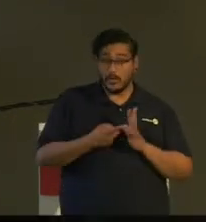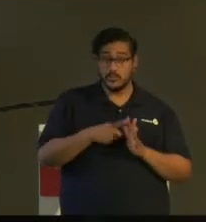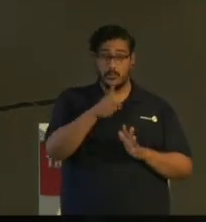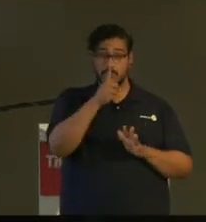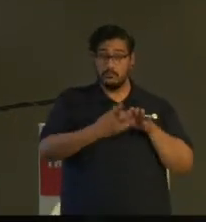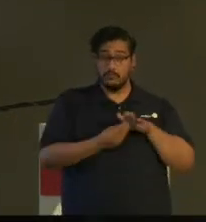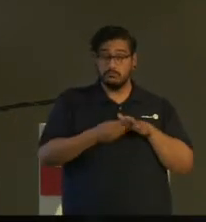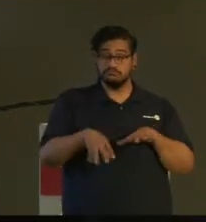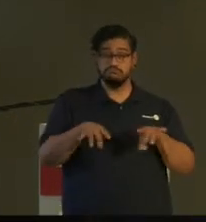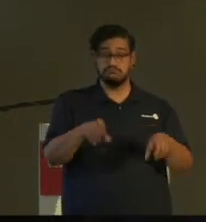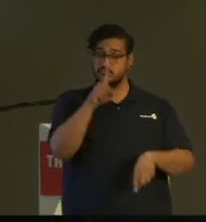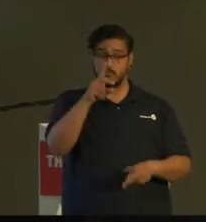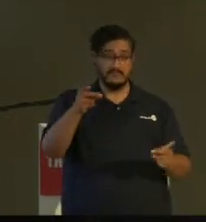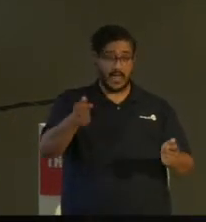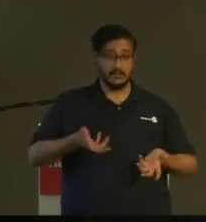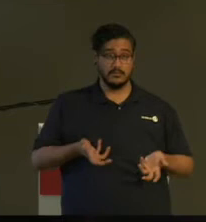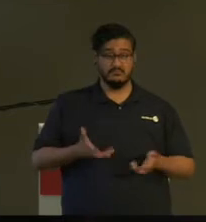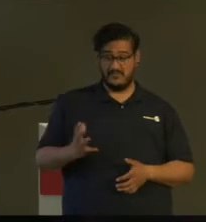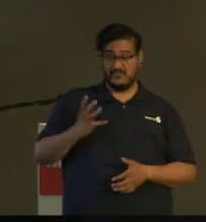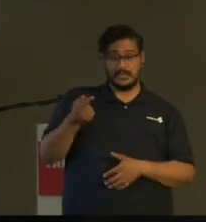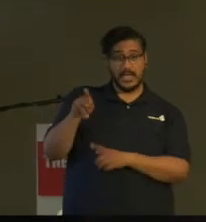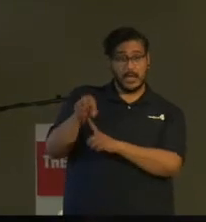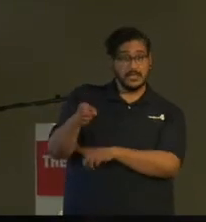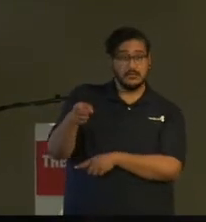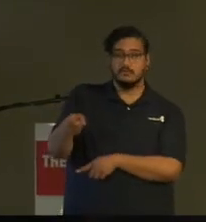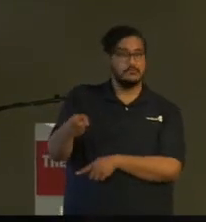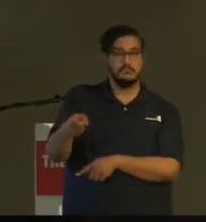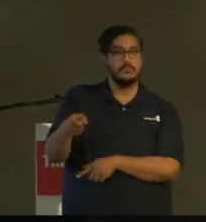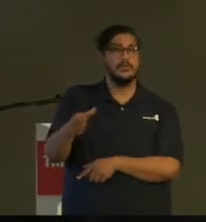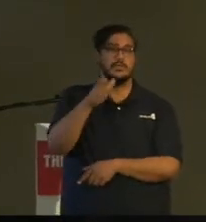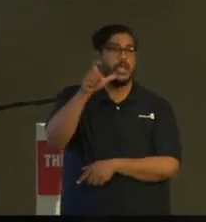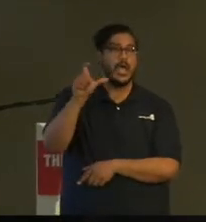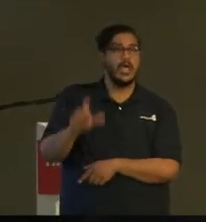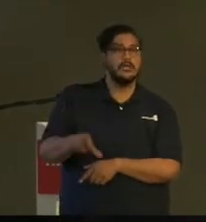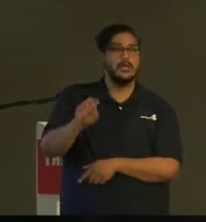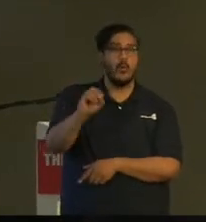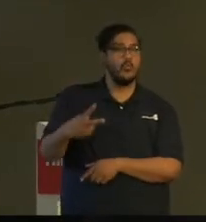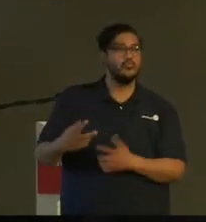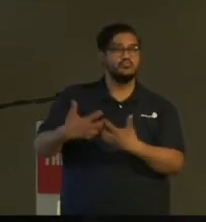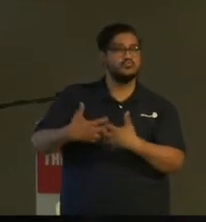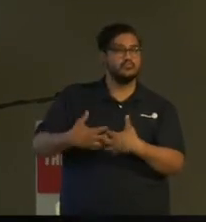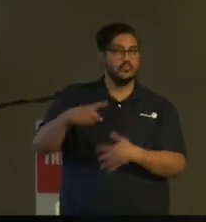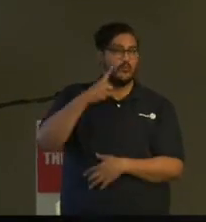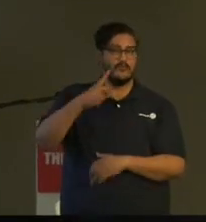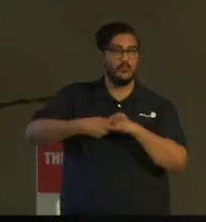quickly. Fancy guppies are viviparous, so they don't require an oxygen pump in their tank to preserve their